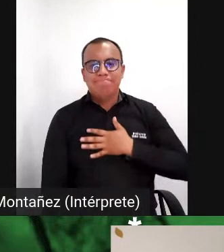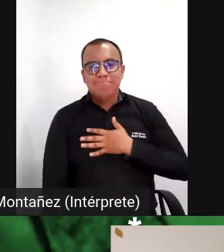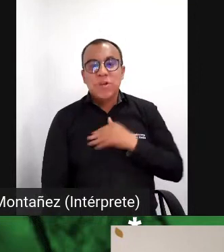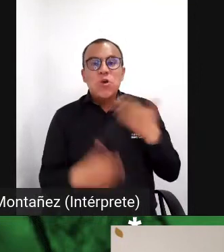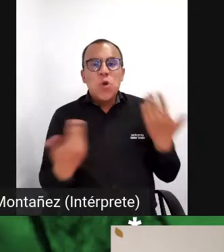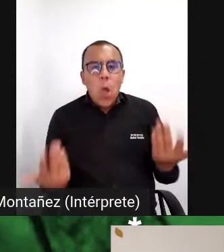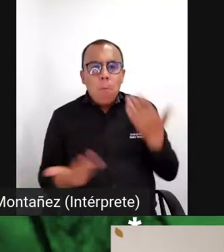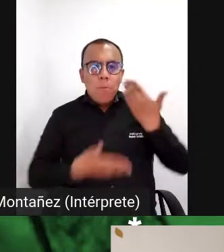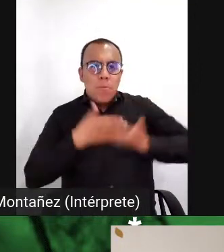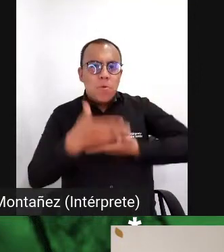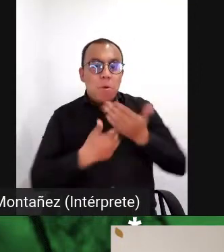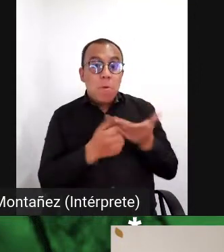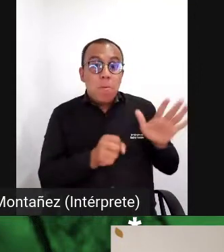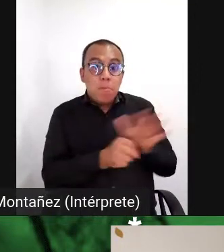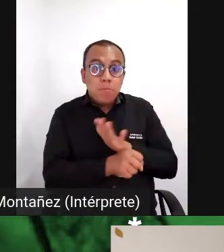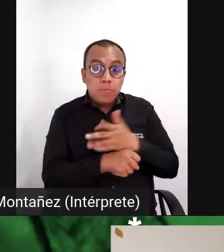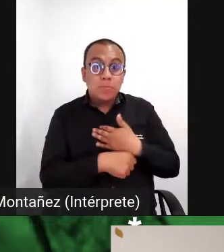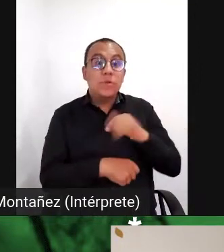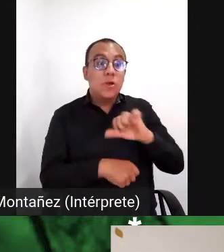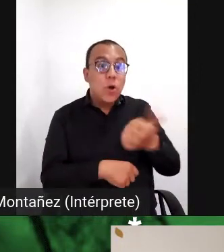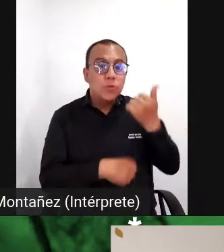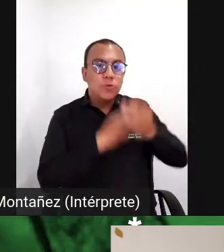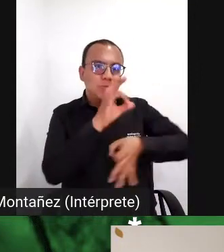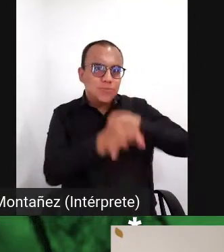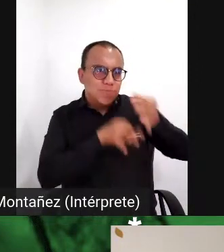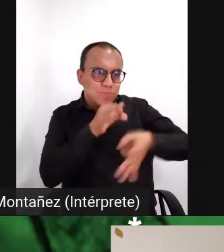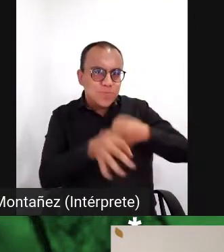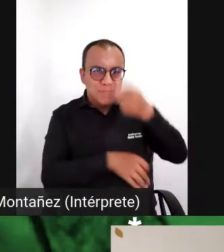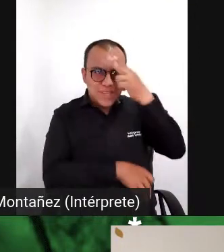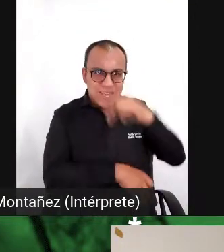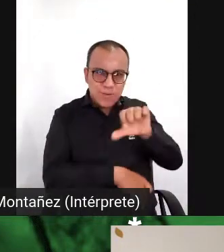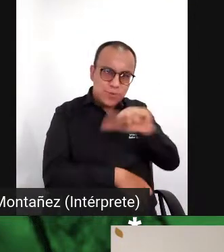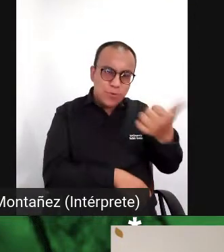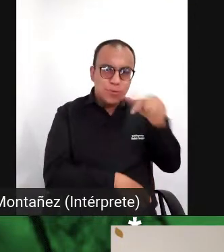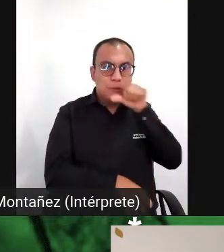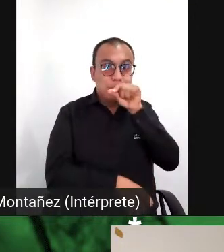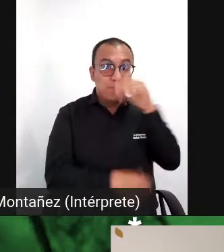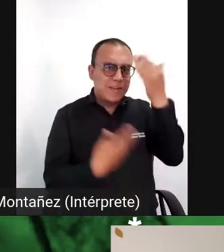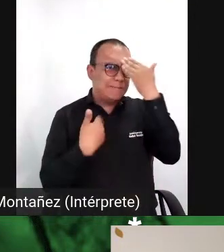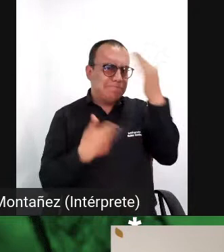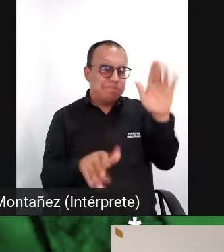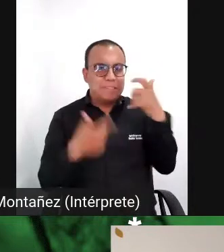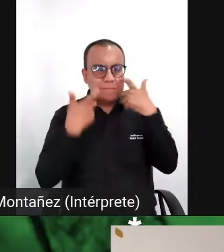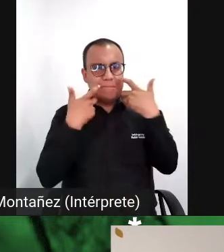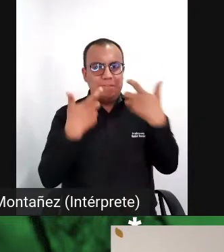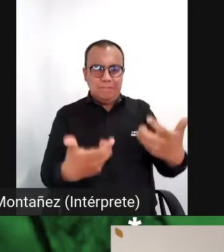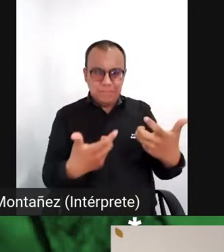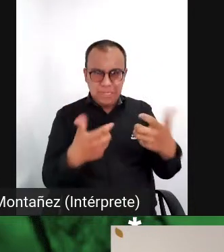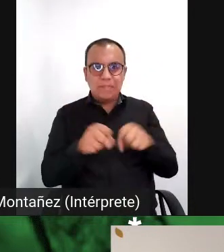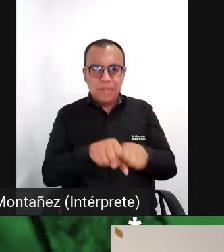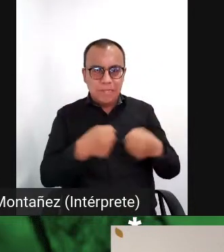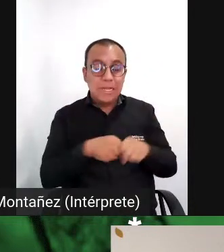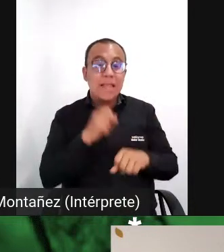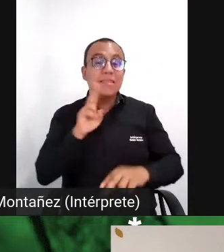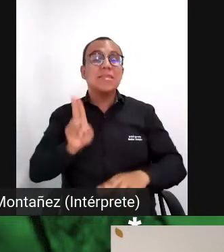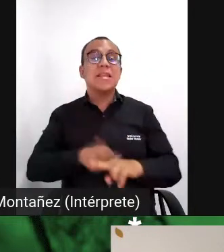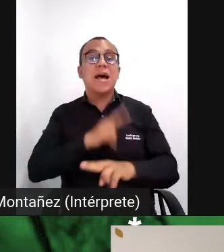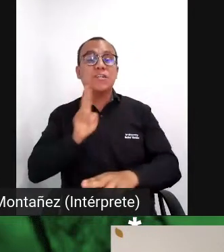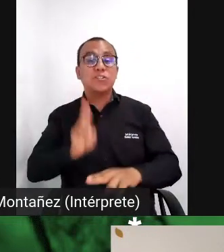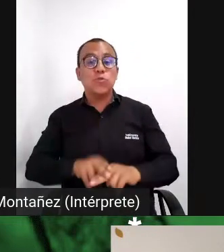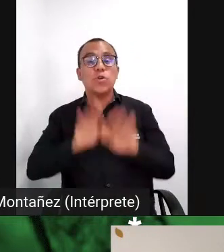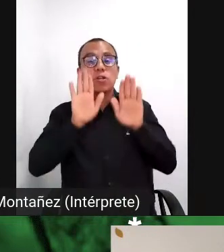que se ocupaba de pichones de chamón en Bogotá, sin estar enterados del cruel ataque, del cruel, aunque natural,